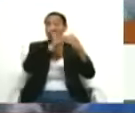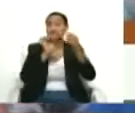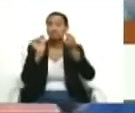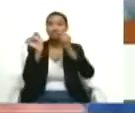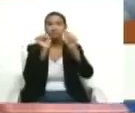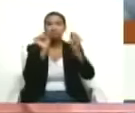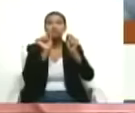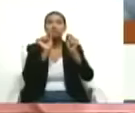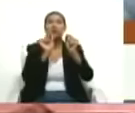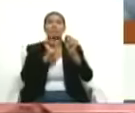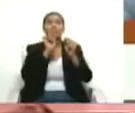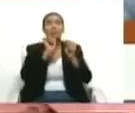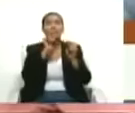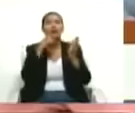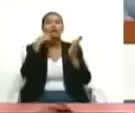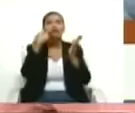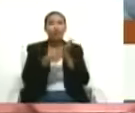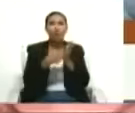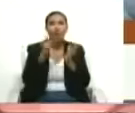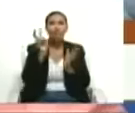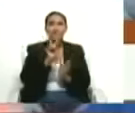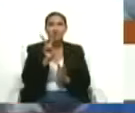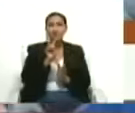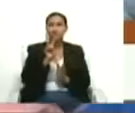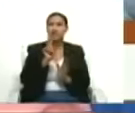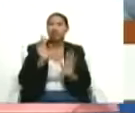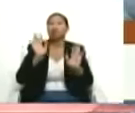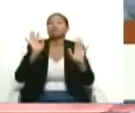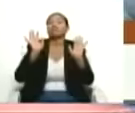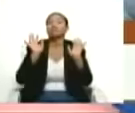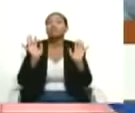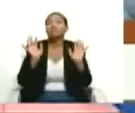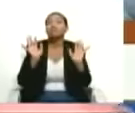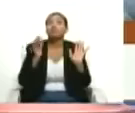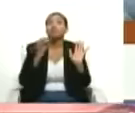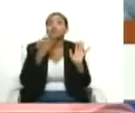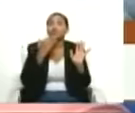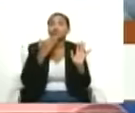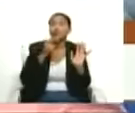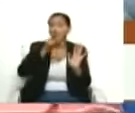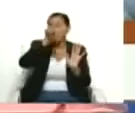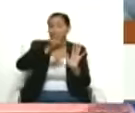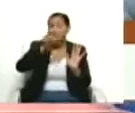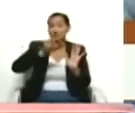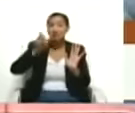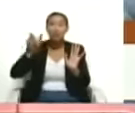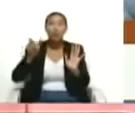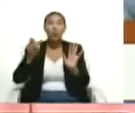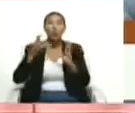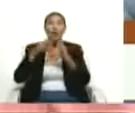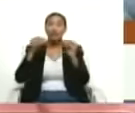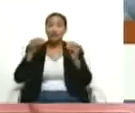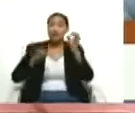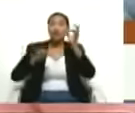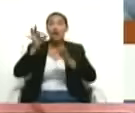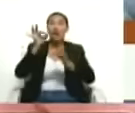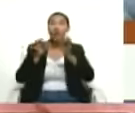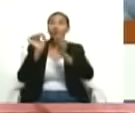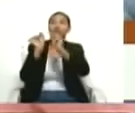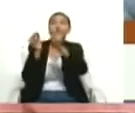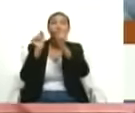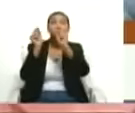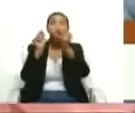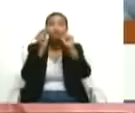un TCJ en el exilio, que si un procurador fake que anda por todos los juicios de Venezuela robándose el patrimonio de